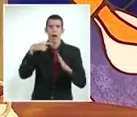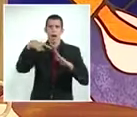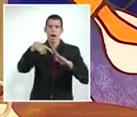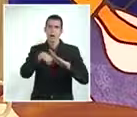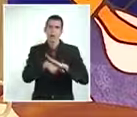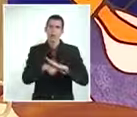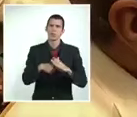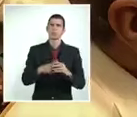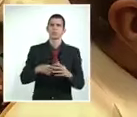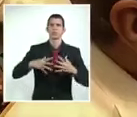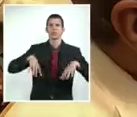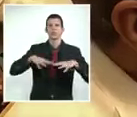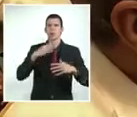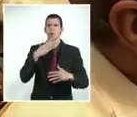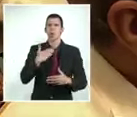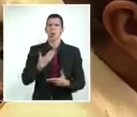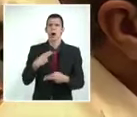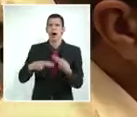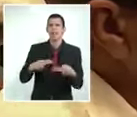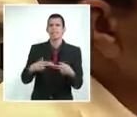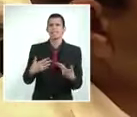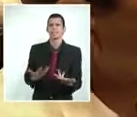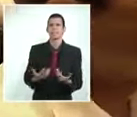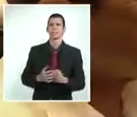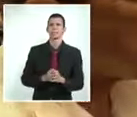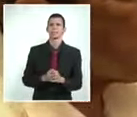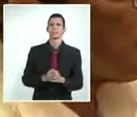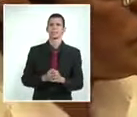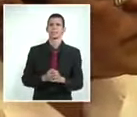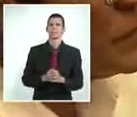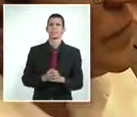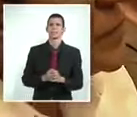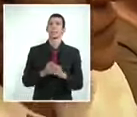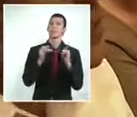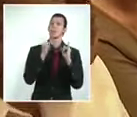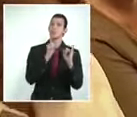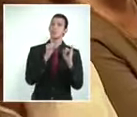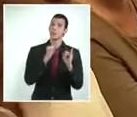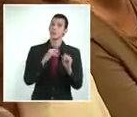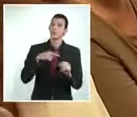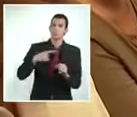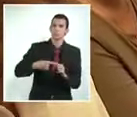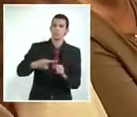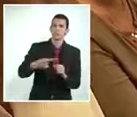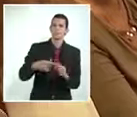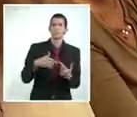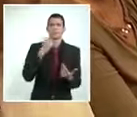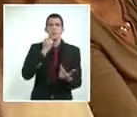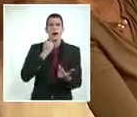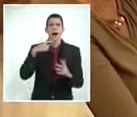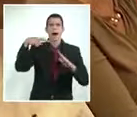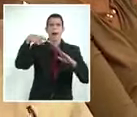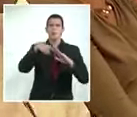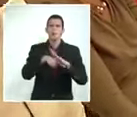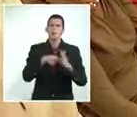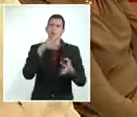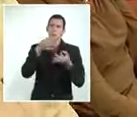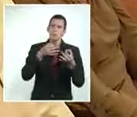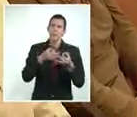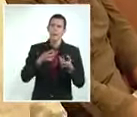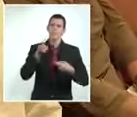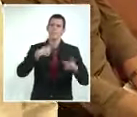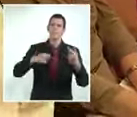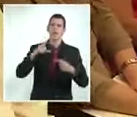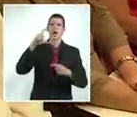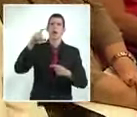los medios de prensa la distribución de hipoclorito en diferentes puntos de venta. Marrero Cruz explicó que los ciudadanos residentes